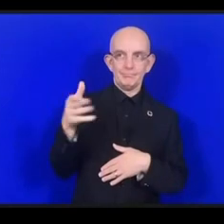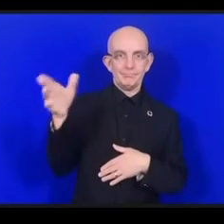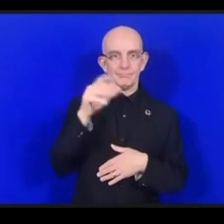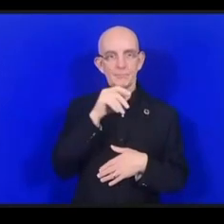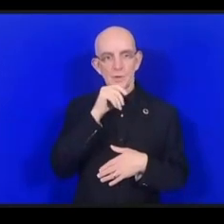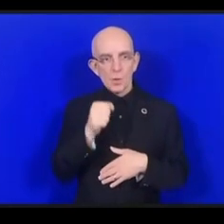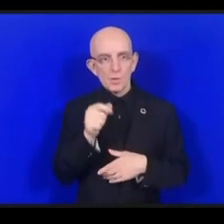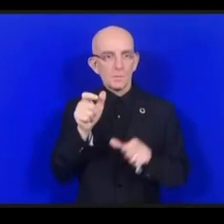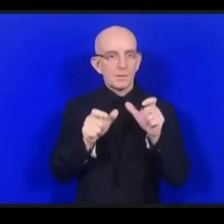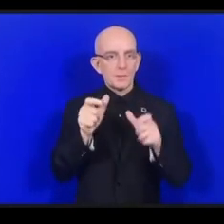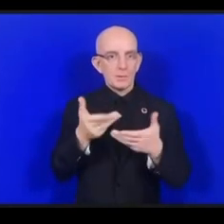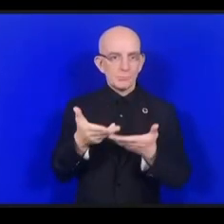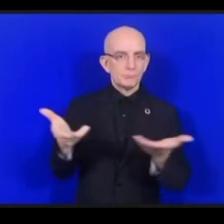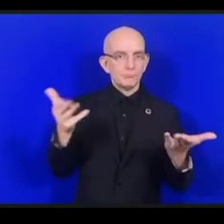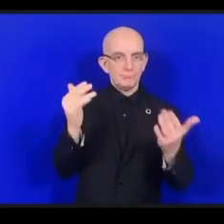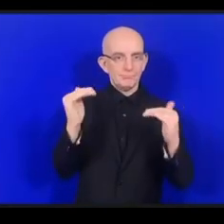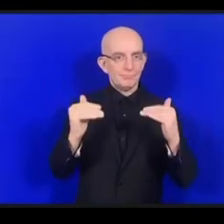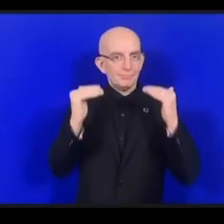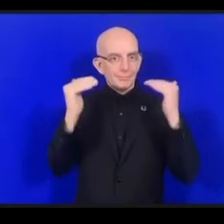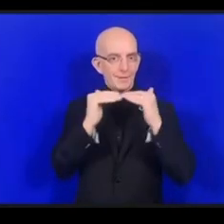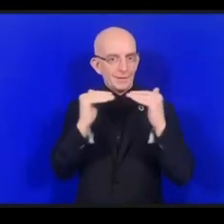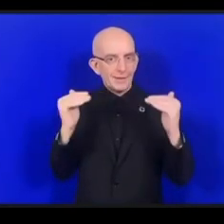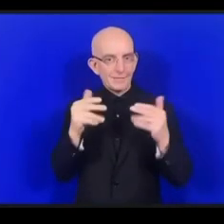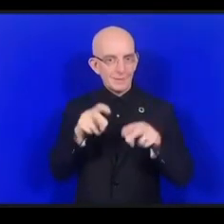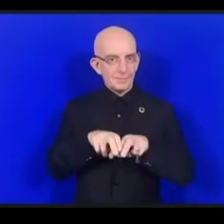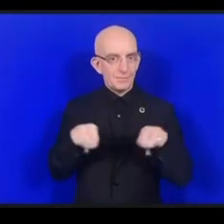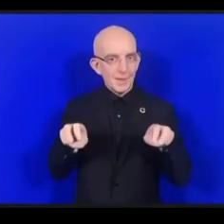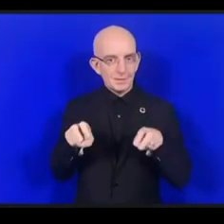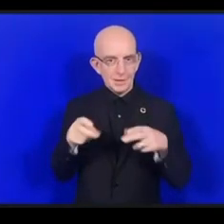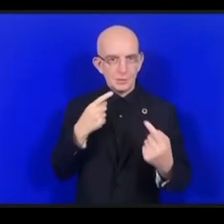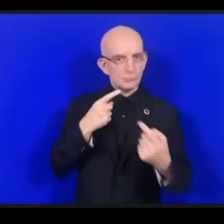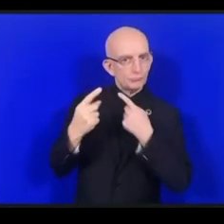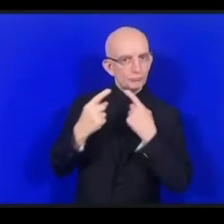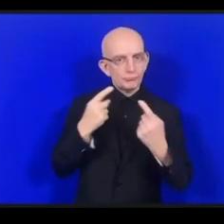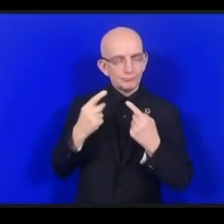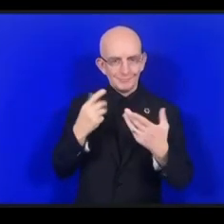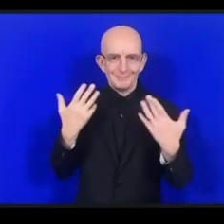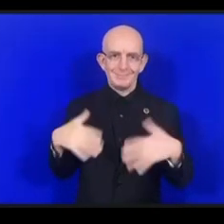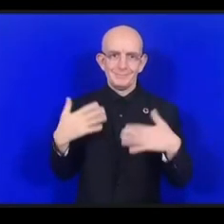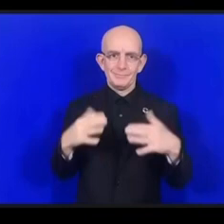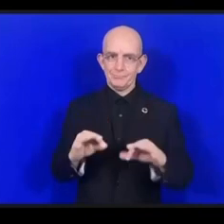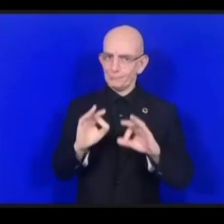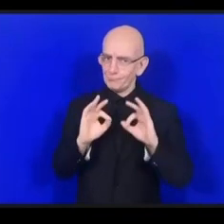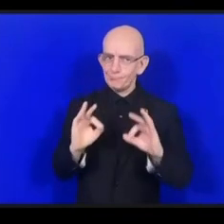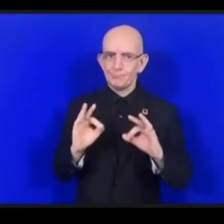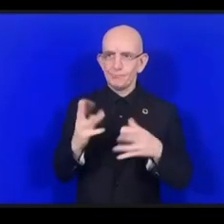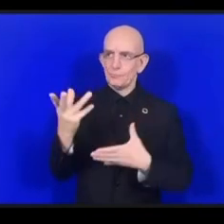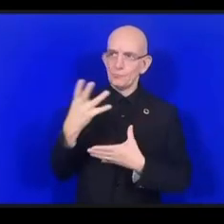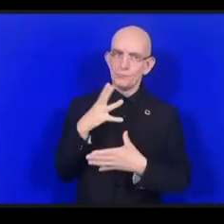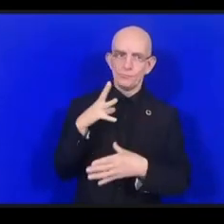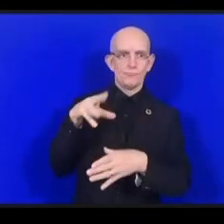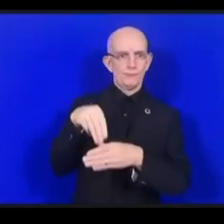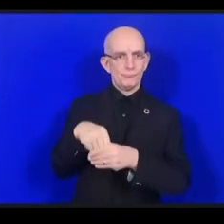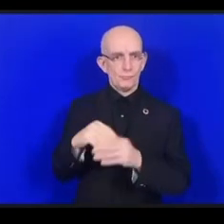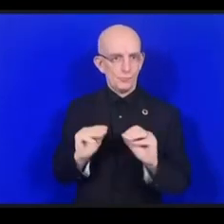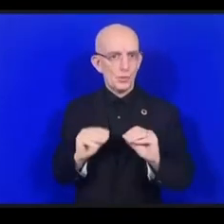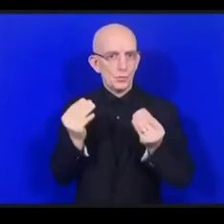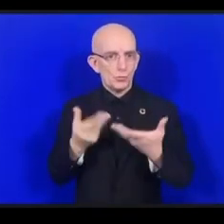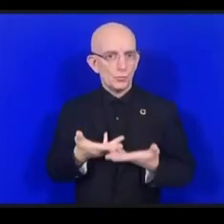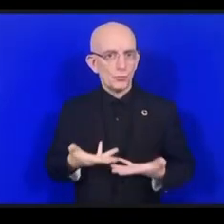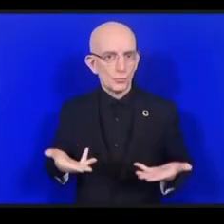de verdad creo que estoy presente en un foro que está tratando de incluir las voces de los